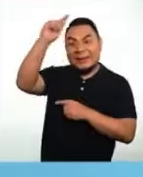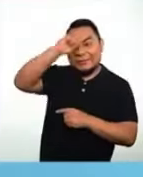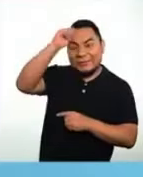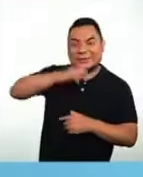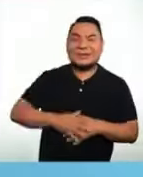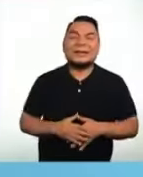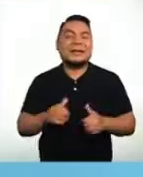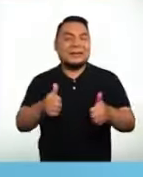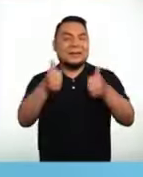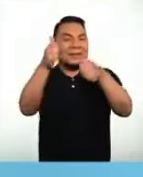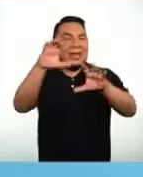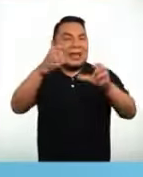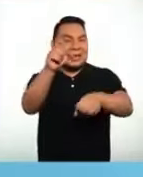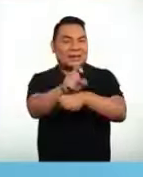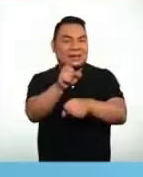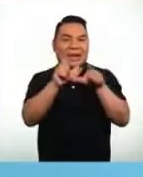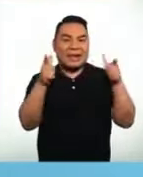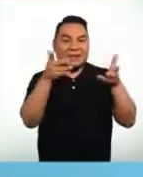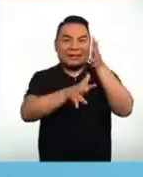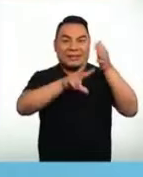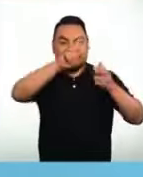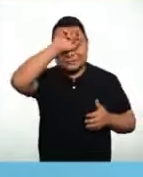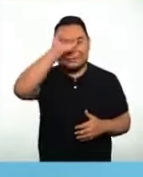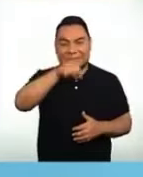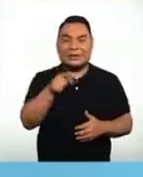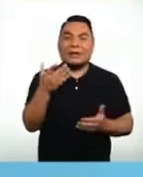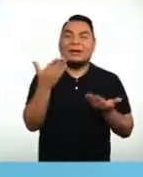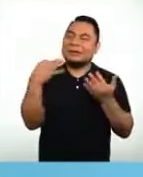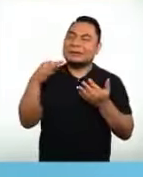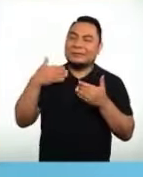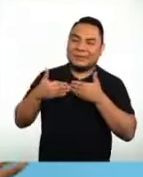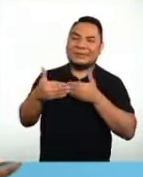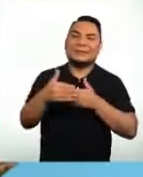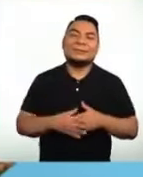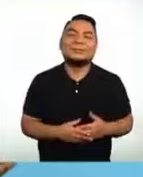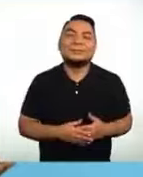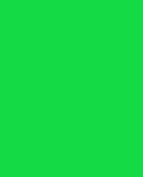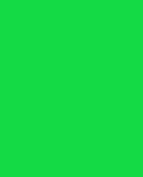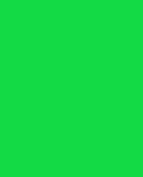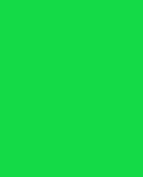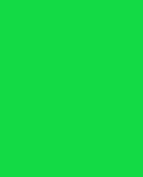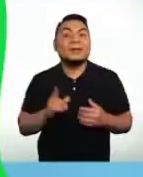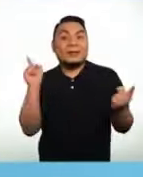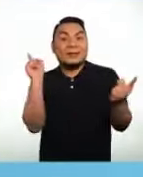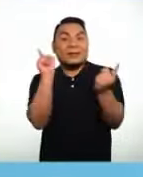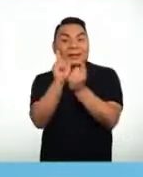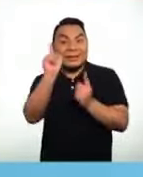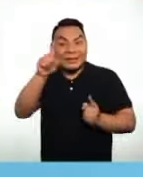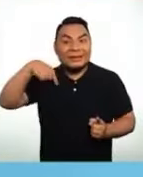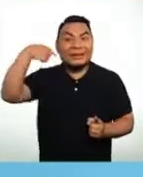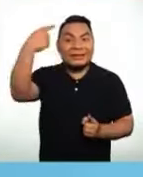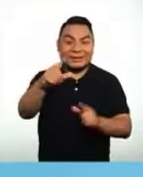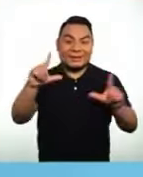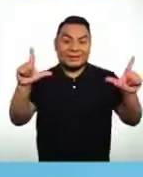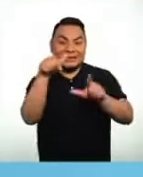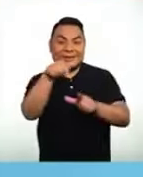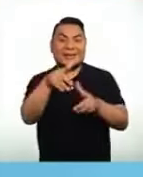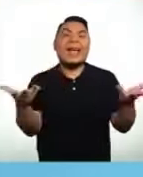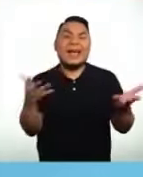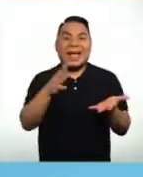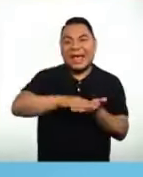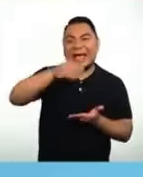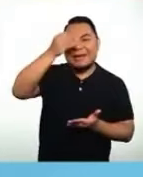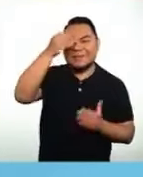¡Hasta pronto, Paul! ¡Excelente clase de lengua de señas peruana, como siempre! Nos reencontramos en